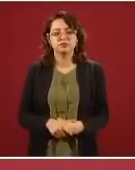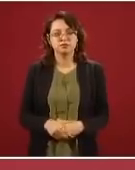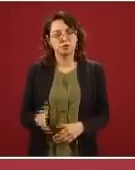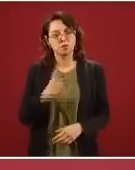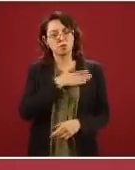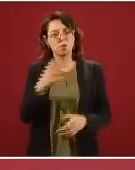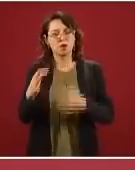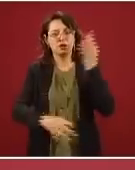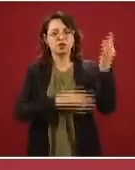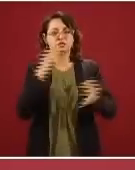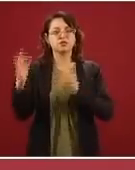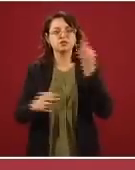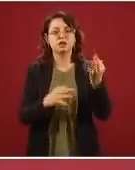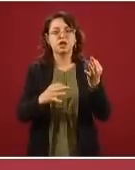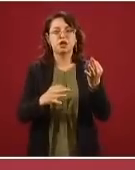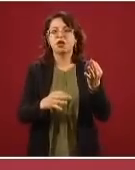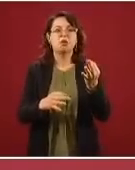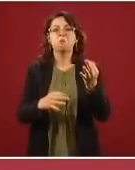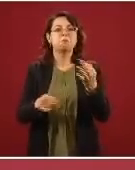a voltear